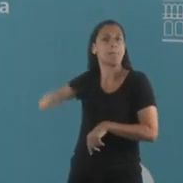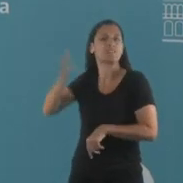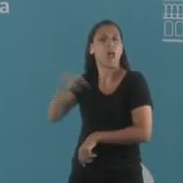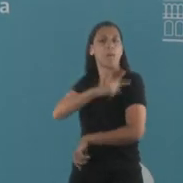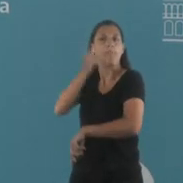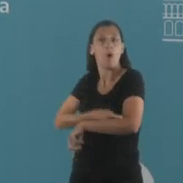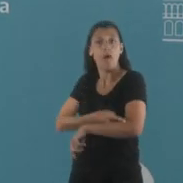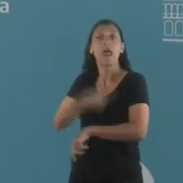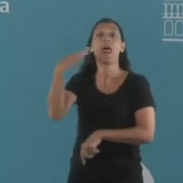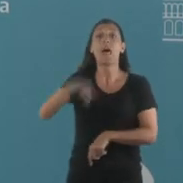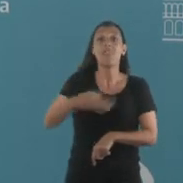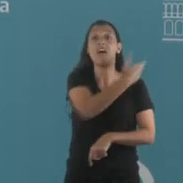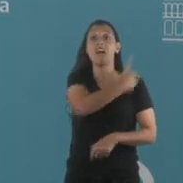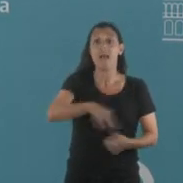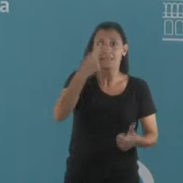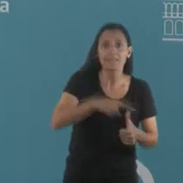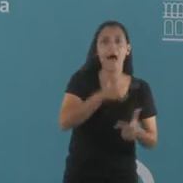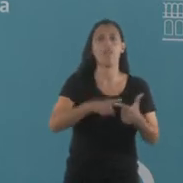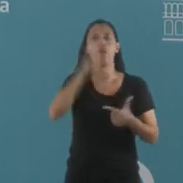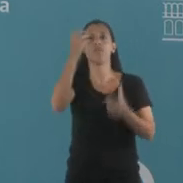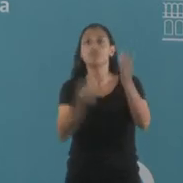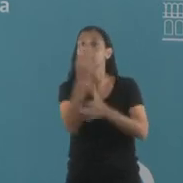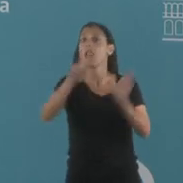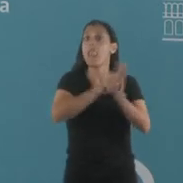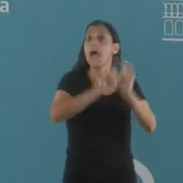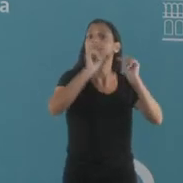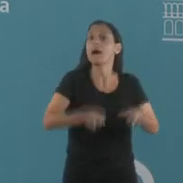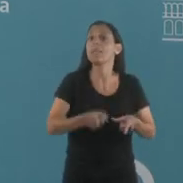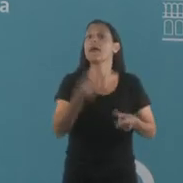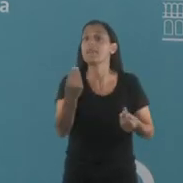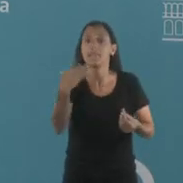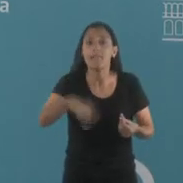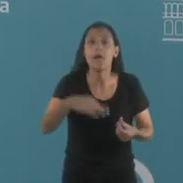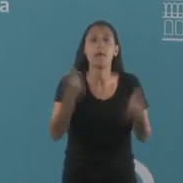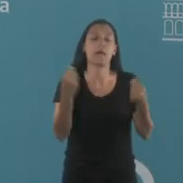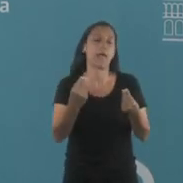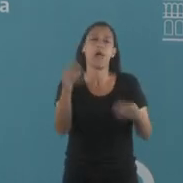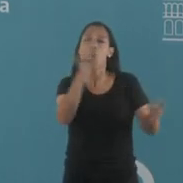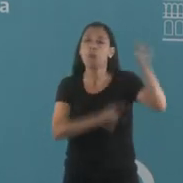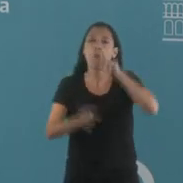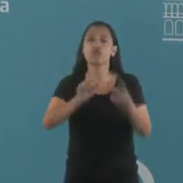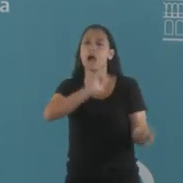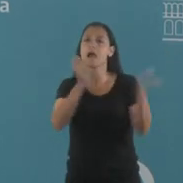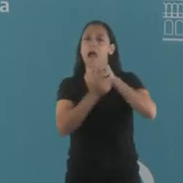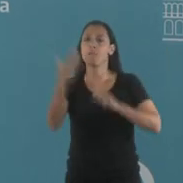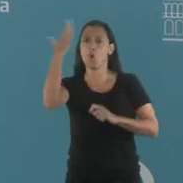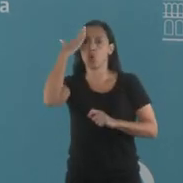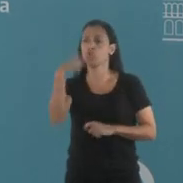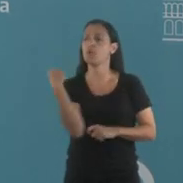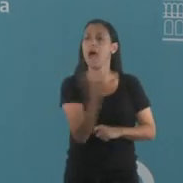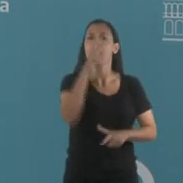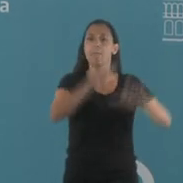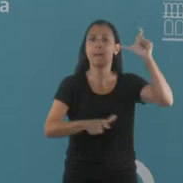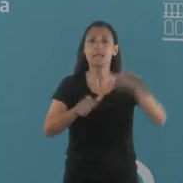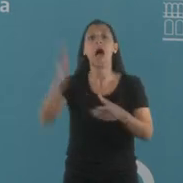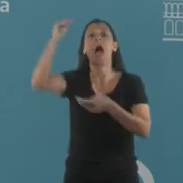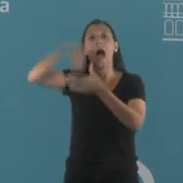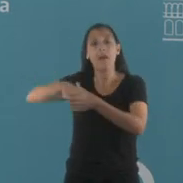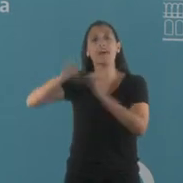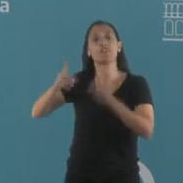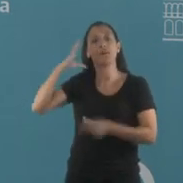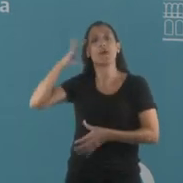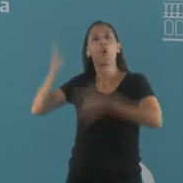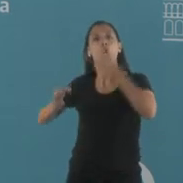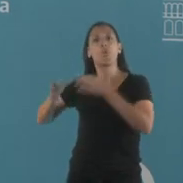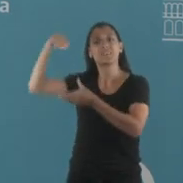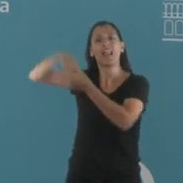Estado, leyes, pero también cambios culturales y también, sobre todo, un cambio muy fuerte que tenemos que tener en el Poder Judicial para que